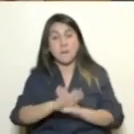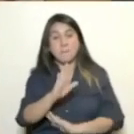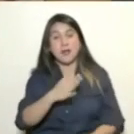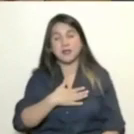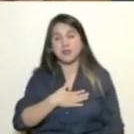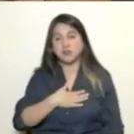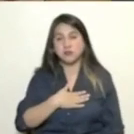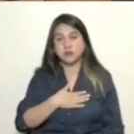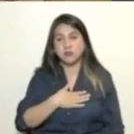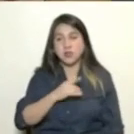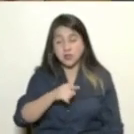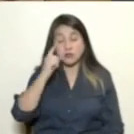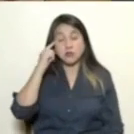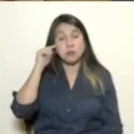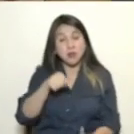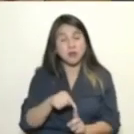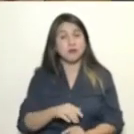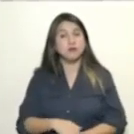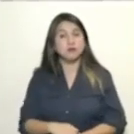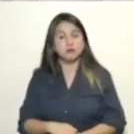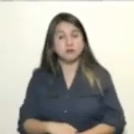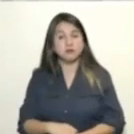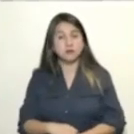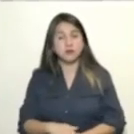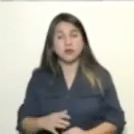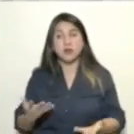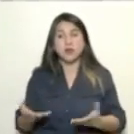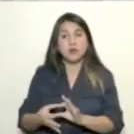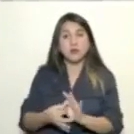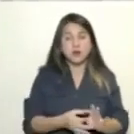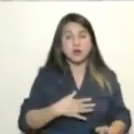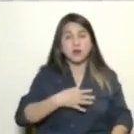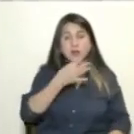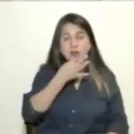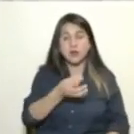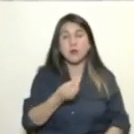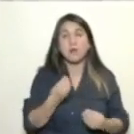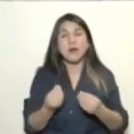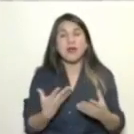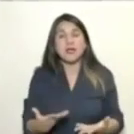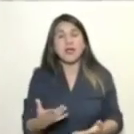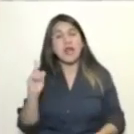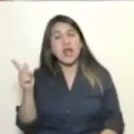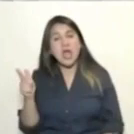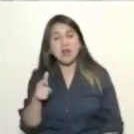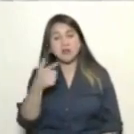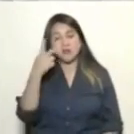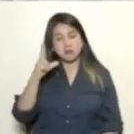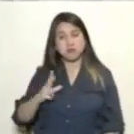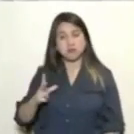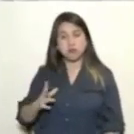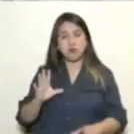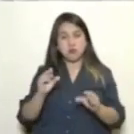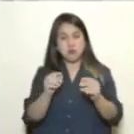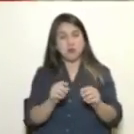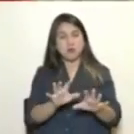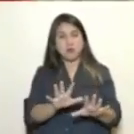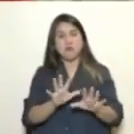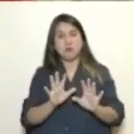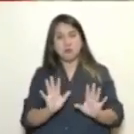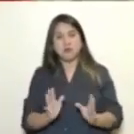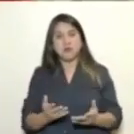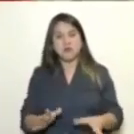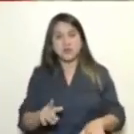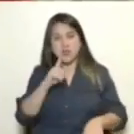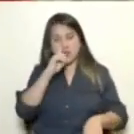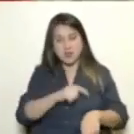Uh-huh. Eso era objetivo. Uh-huh. ¿No? Y por lo tanto dijeron, pero ¿para qué vamos con Lagos? Era un señor muy distinguido, pero el diablo Lagos ya pasó